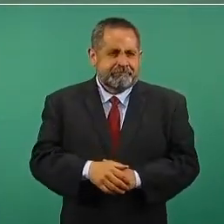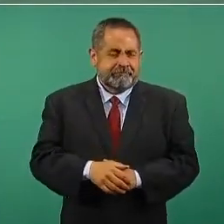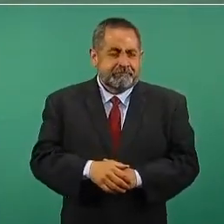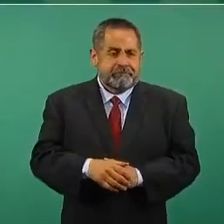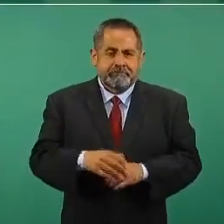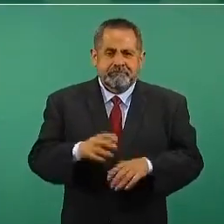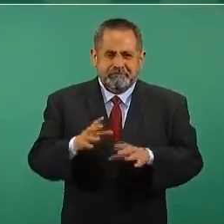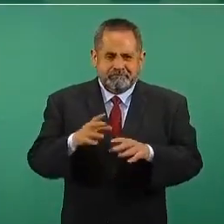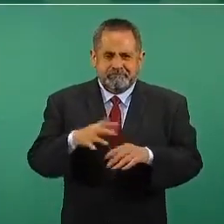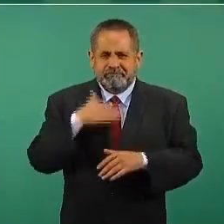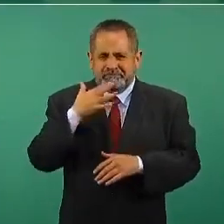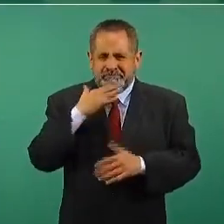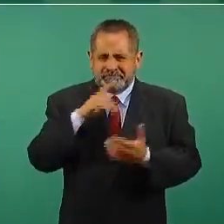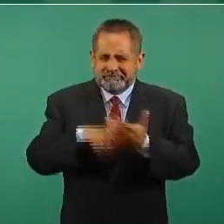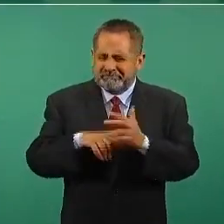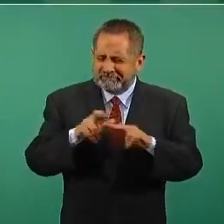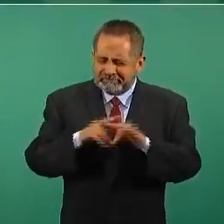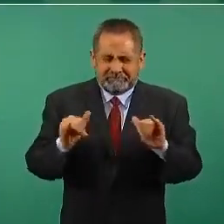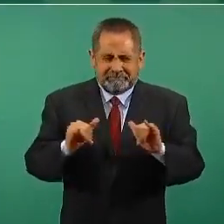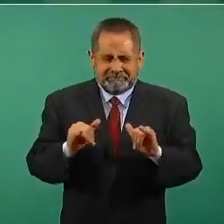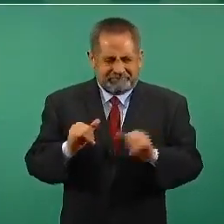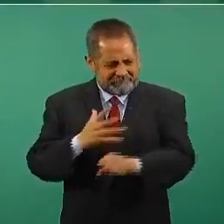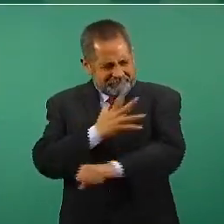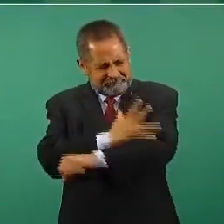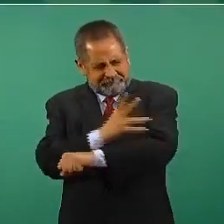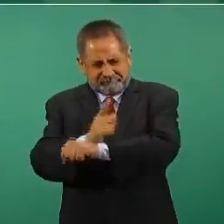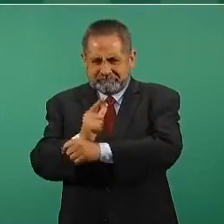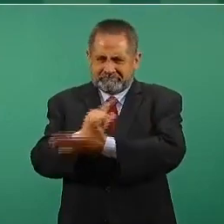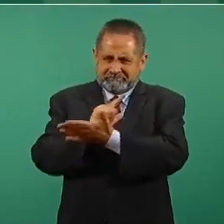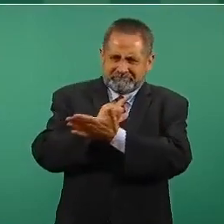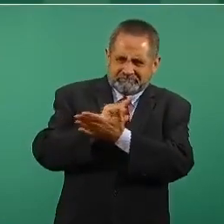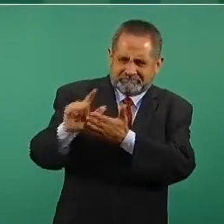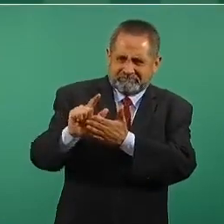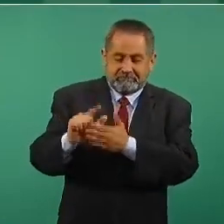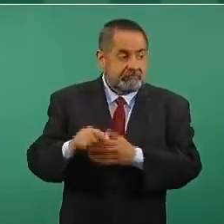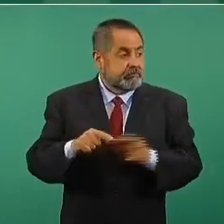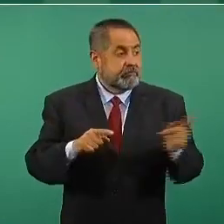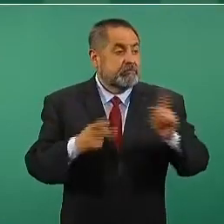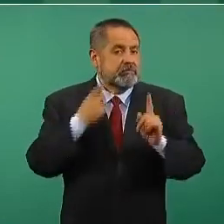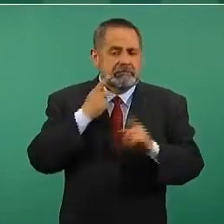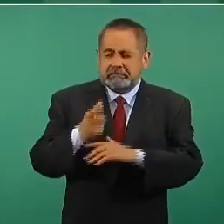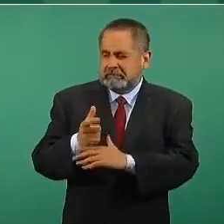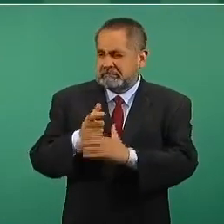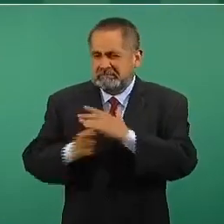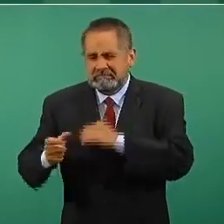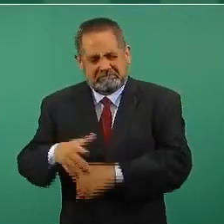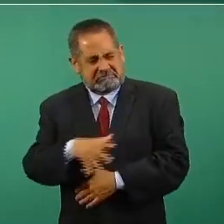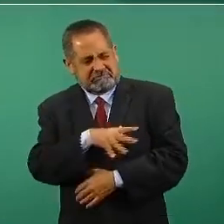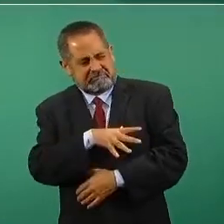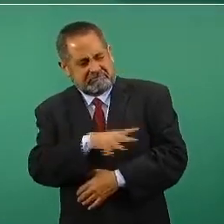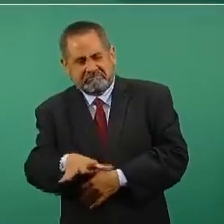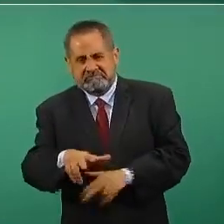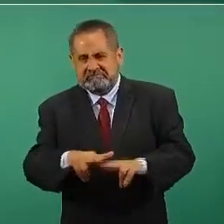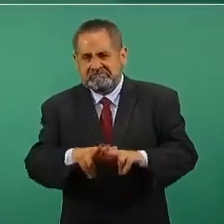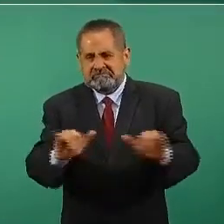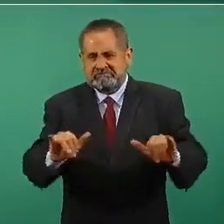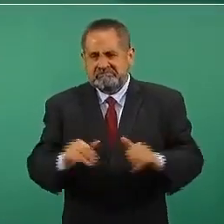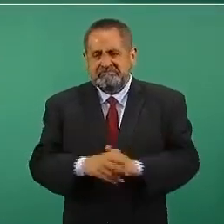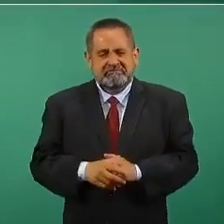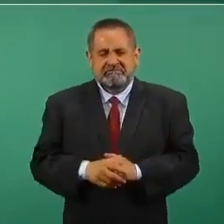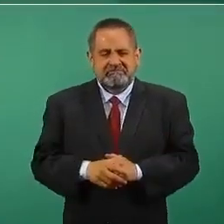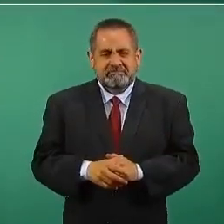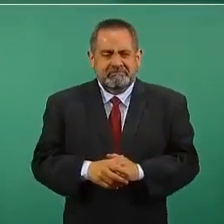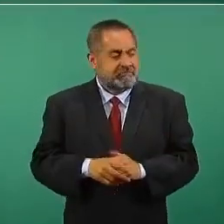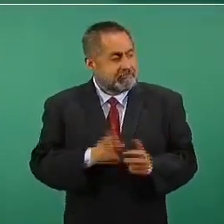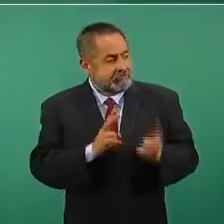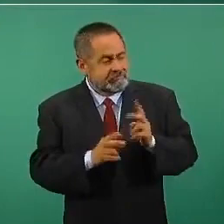O sea que ahí sí, ni vayan los políticos a verlo. Es más, yo creo que no los